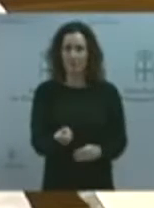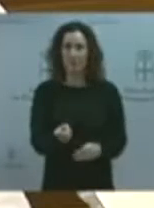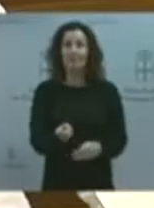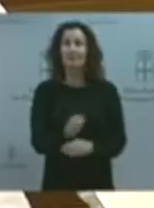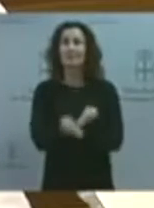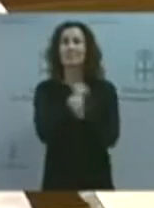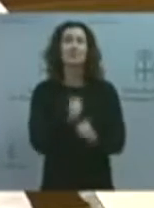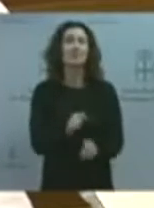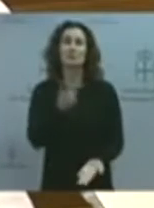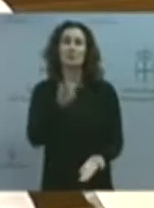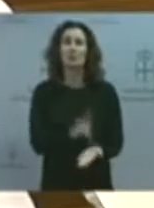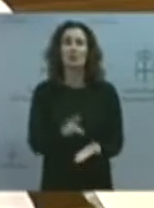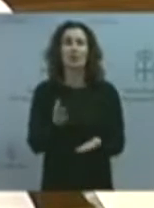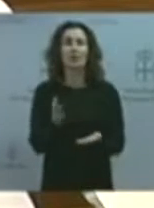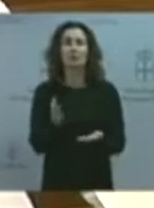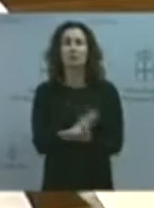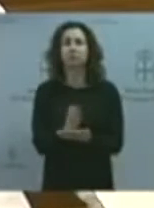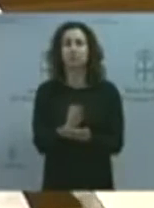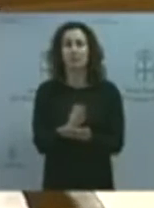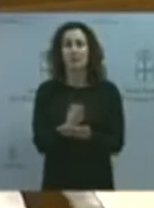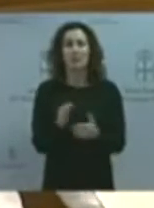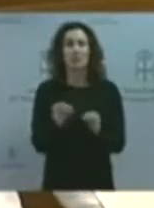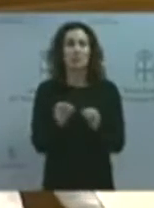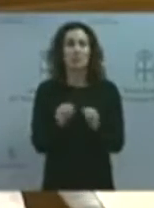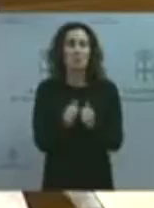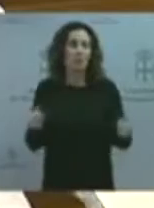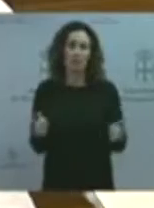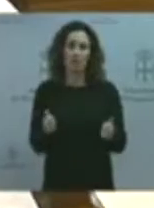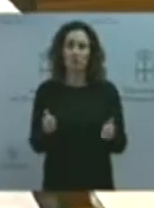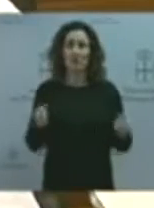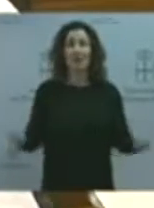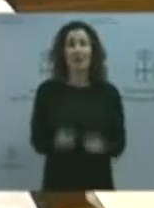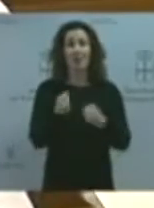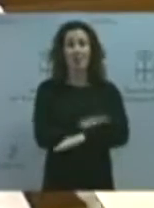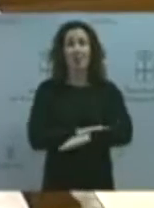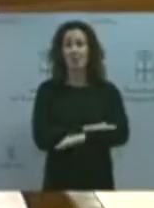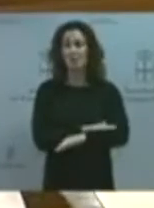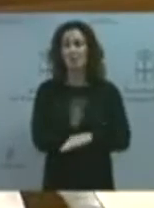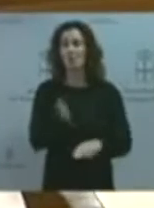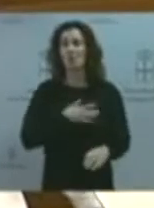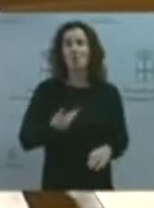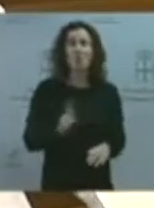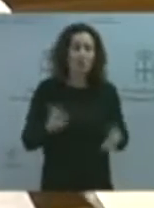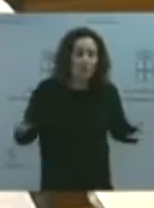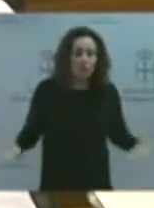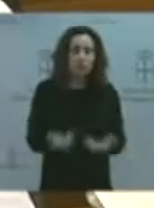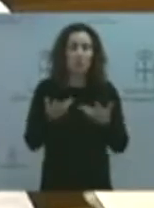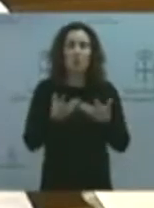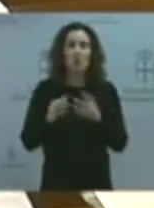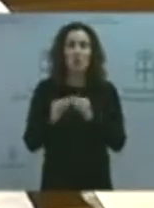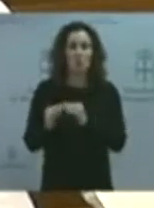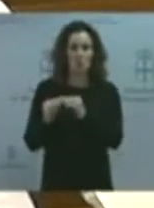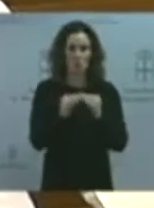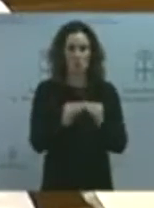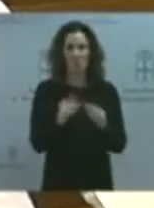sí, sino que la acción de Gobierno ni siquiera pretende fomentar esa postura común, al menos no en serio, no con reuniones reales